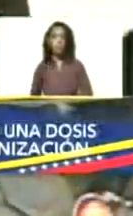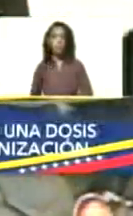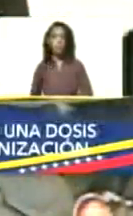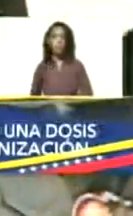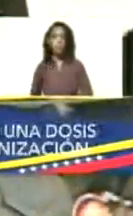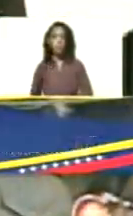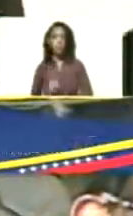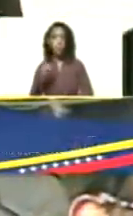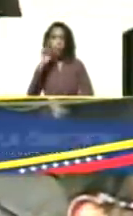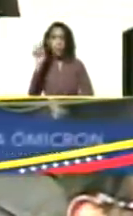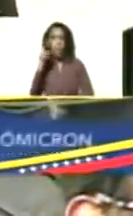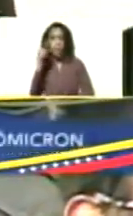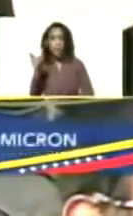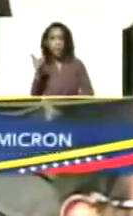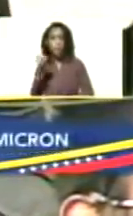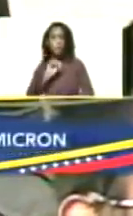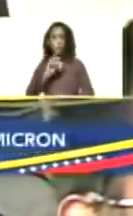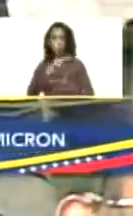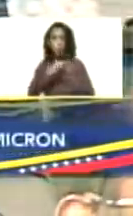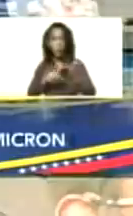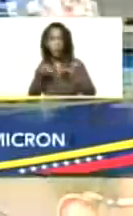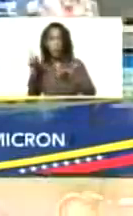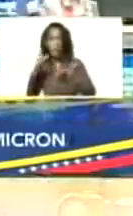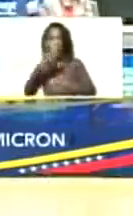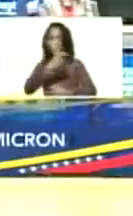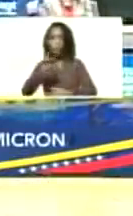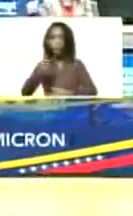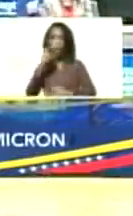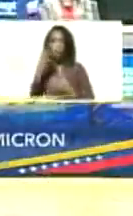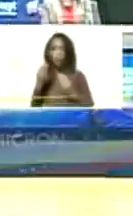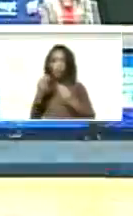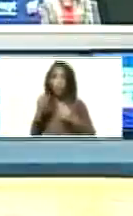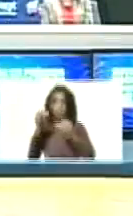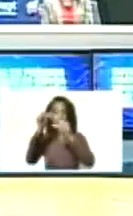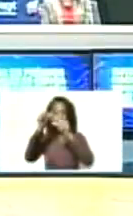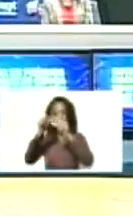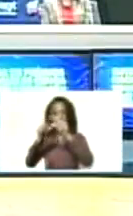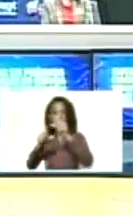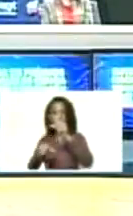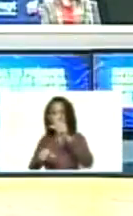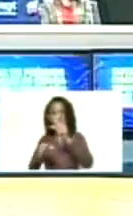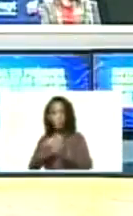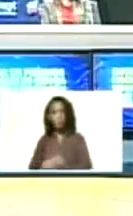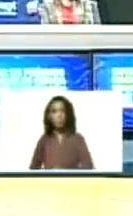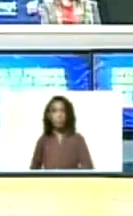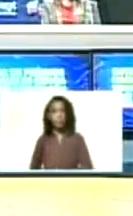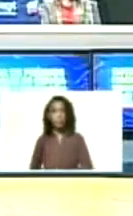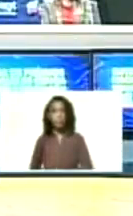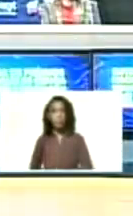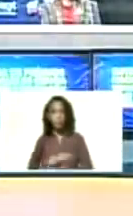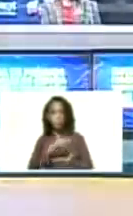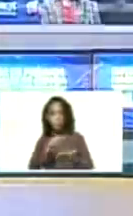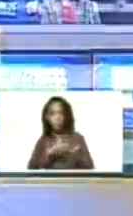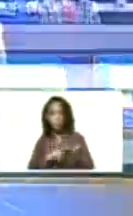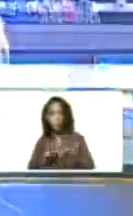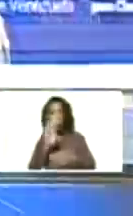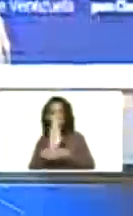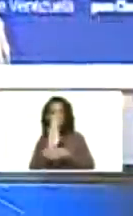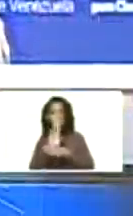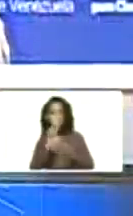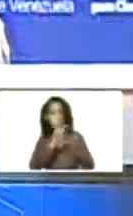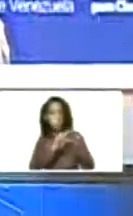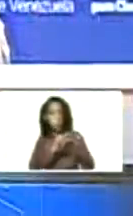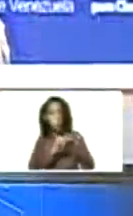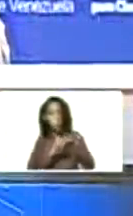Uno siempre lee las declaraciones de estos personajes con mucha cautela. con